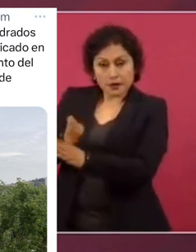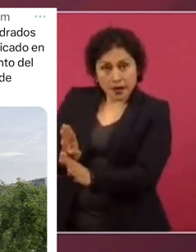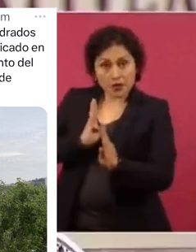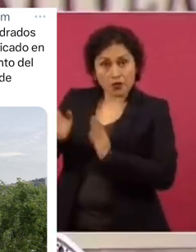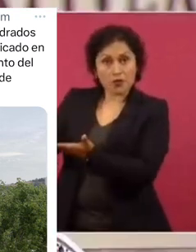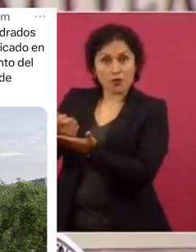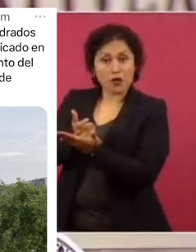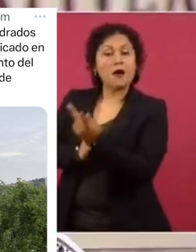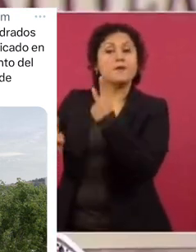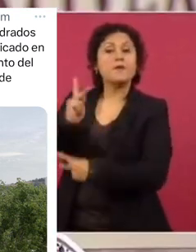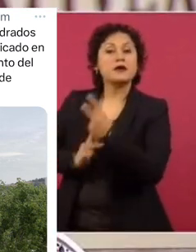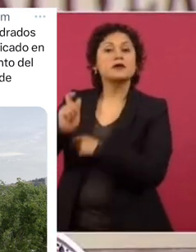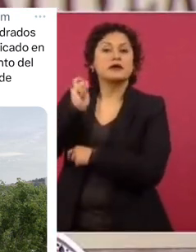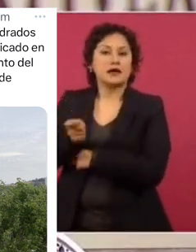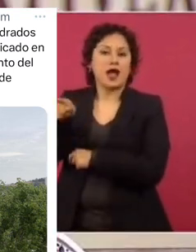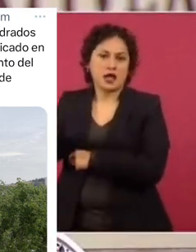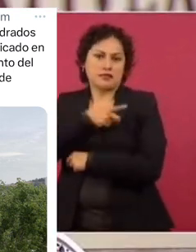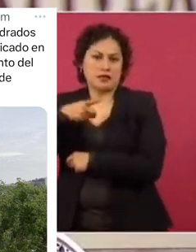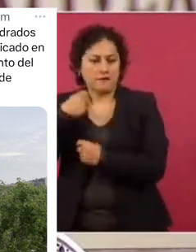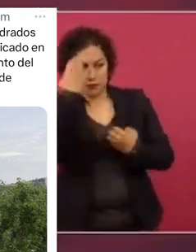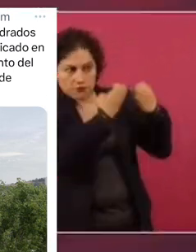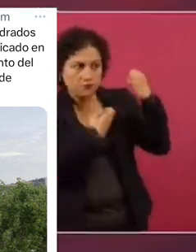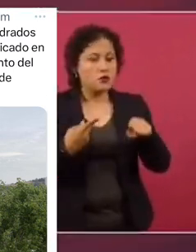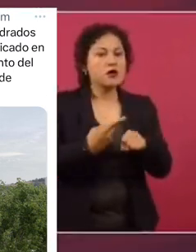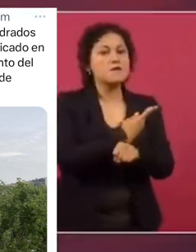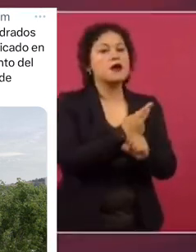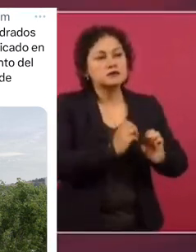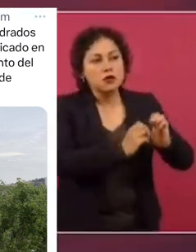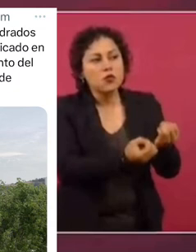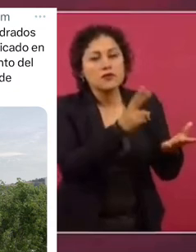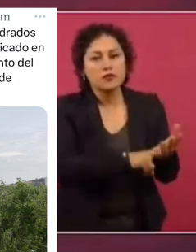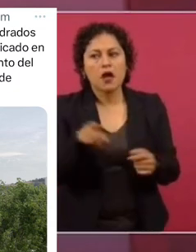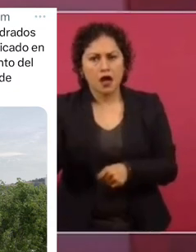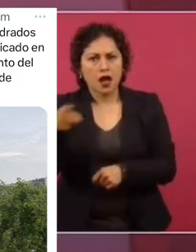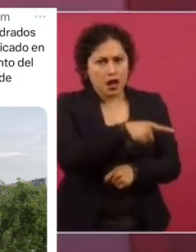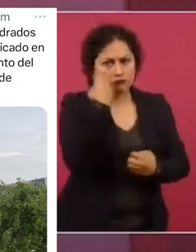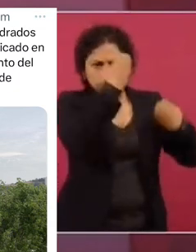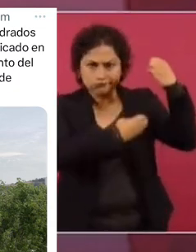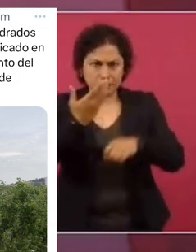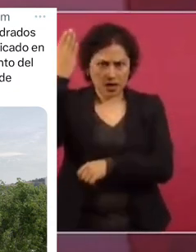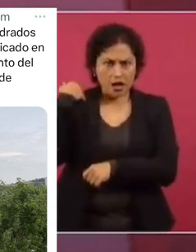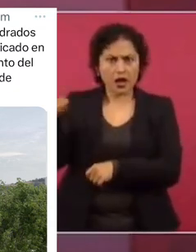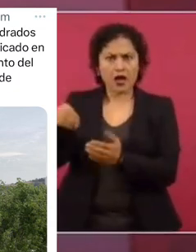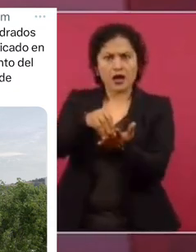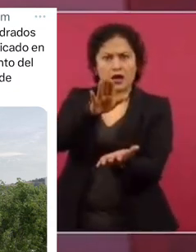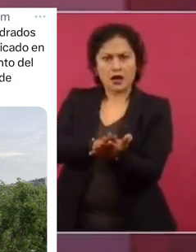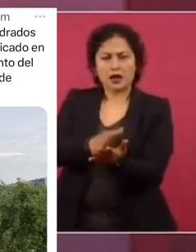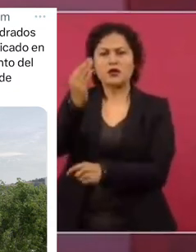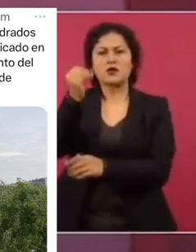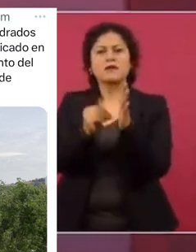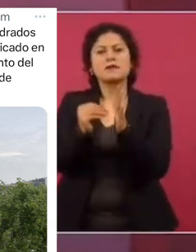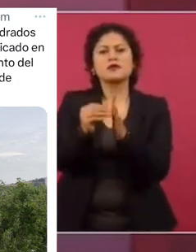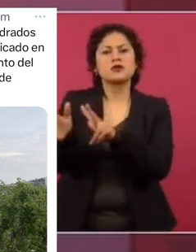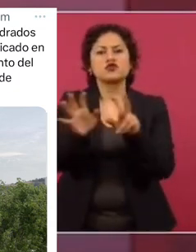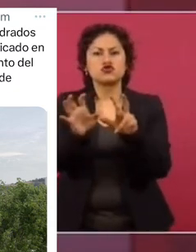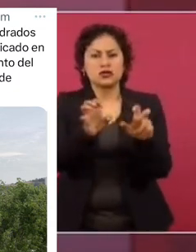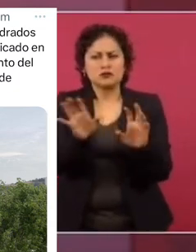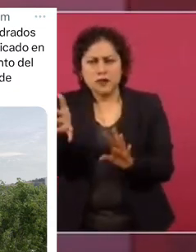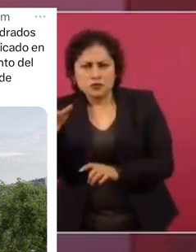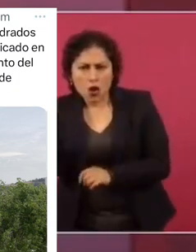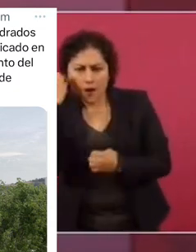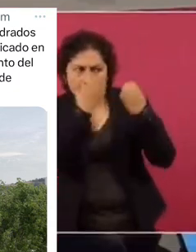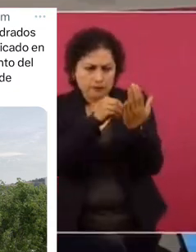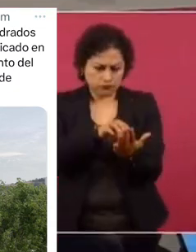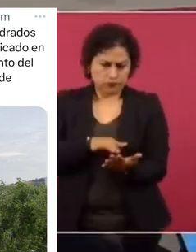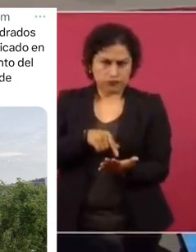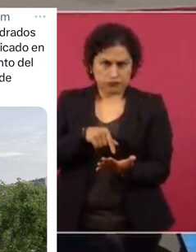el banco necesita que sea valuado la propiedad fue evaluado fue inclusive evaluado en un poquito más de 9 millones 800 algo así era